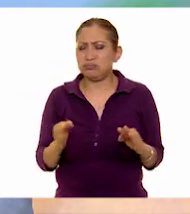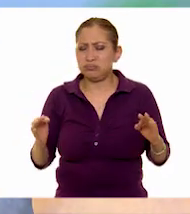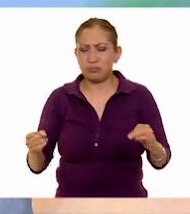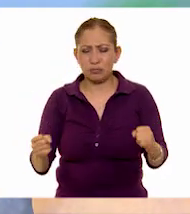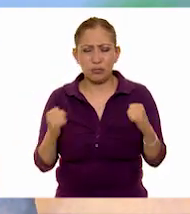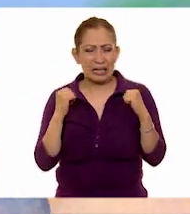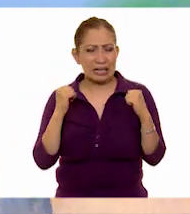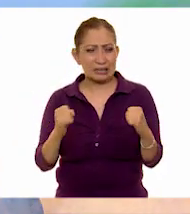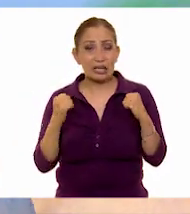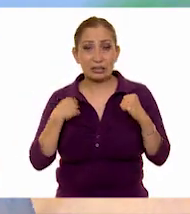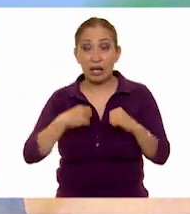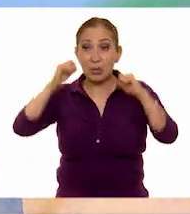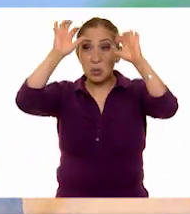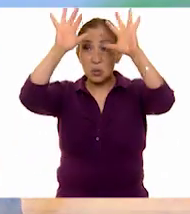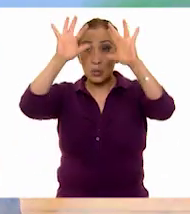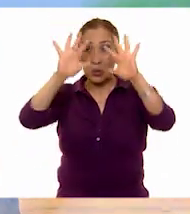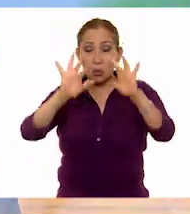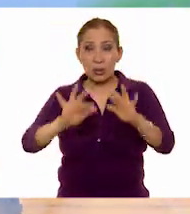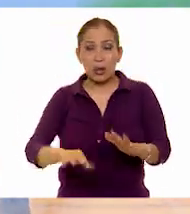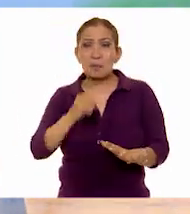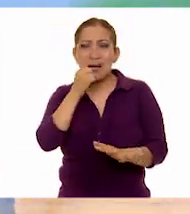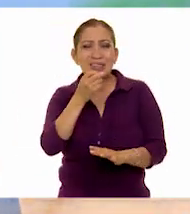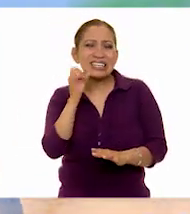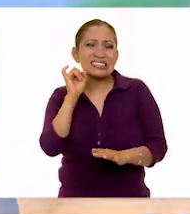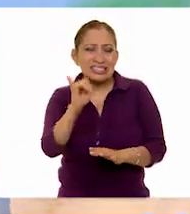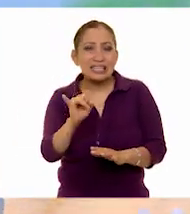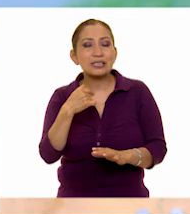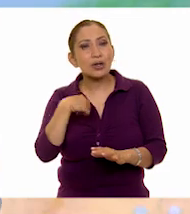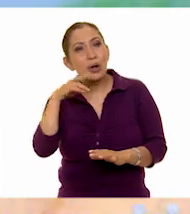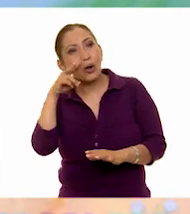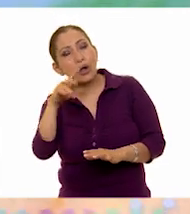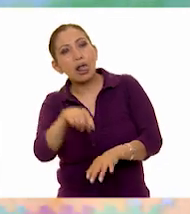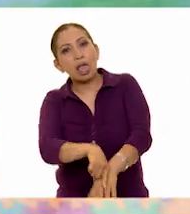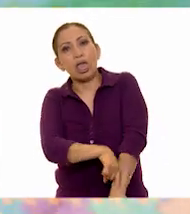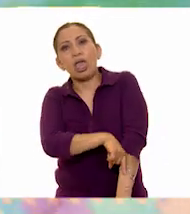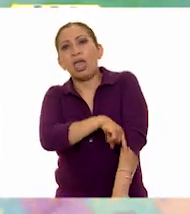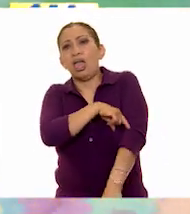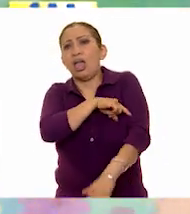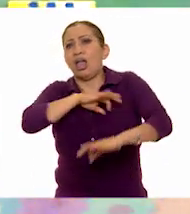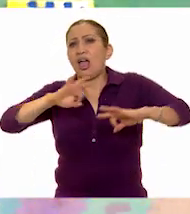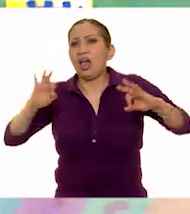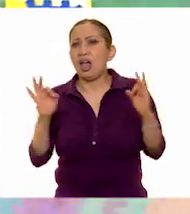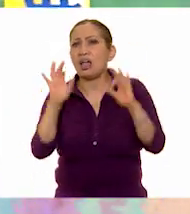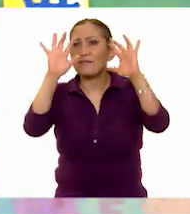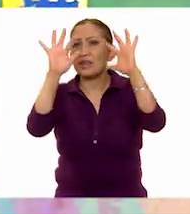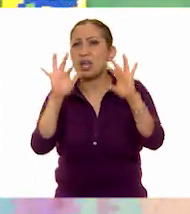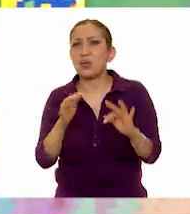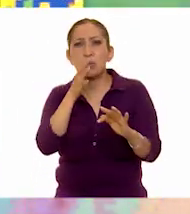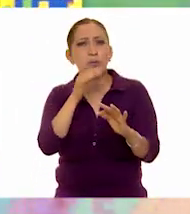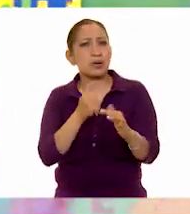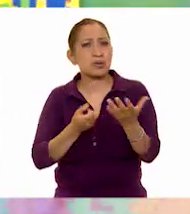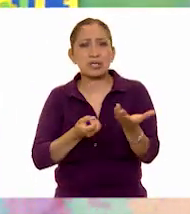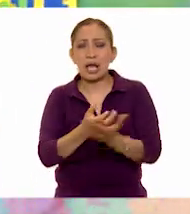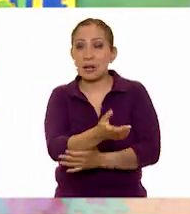y algunas veces nevaba, que eso era padrísimo. Se me hacía muy largo el invierno sin poder salir, porque además en ese entonces